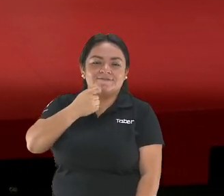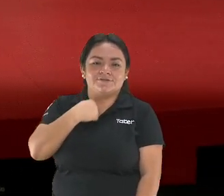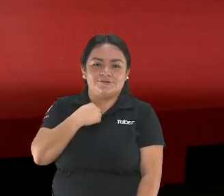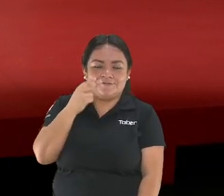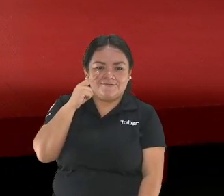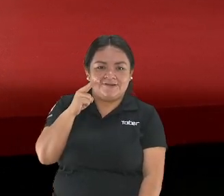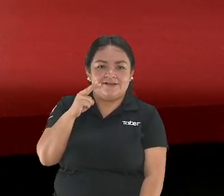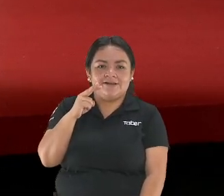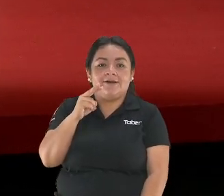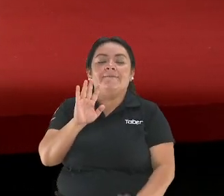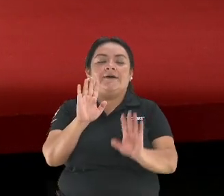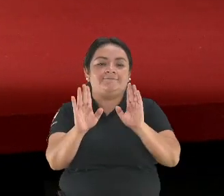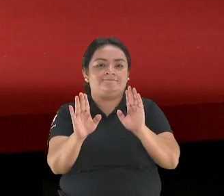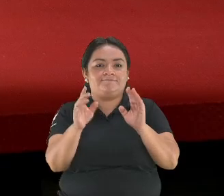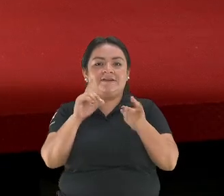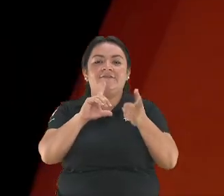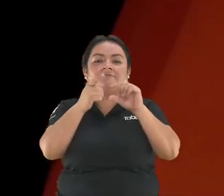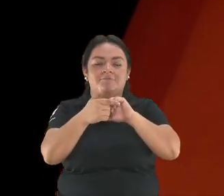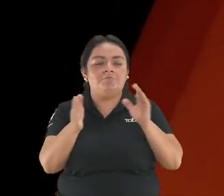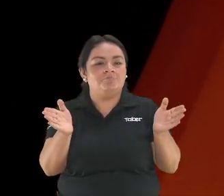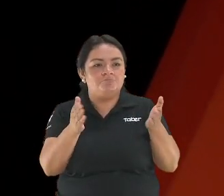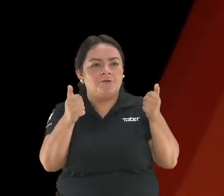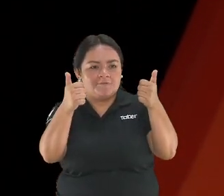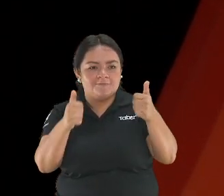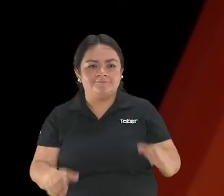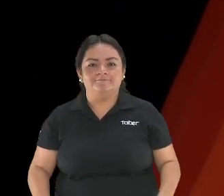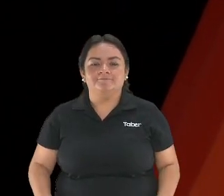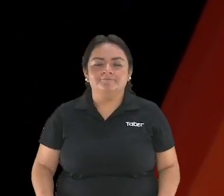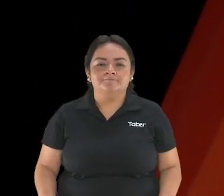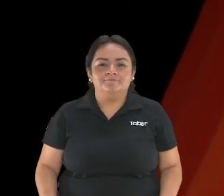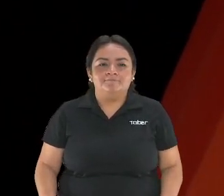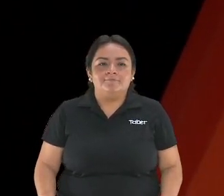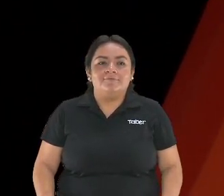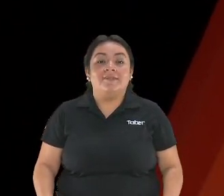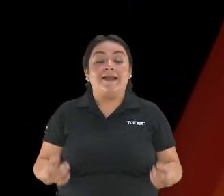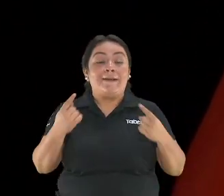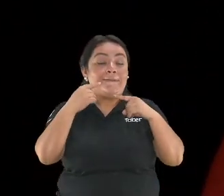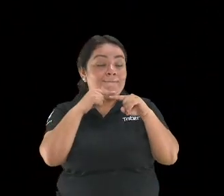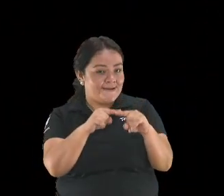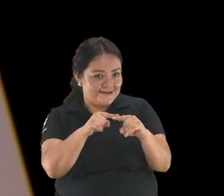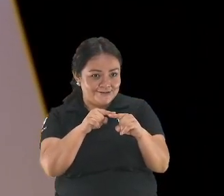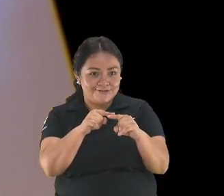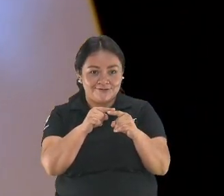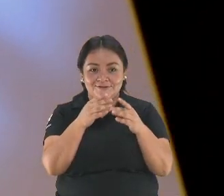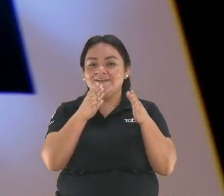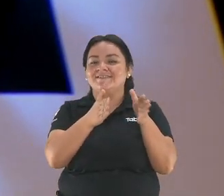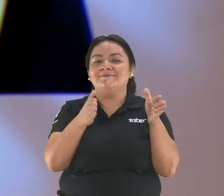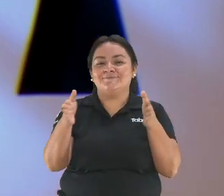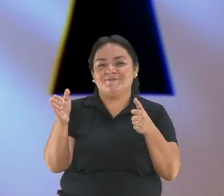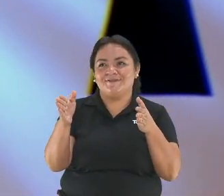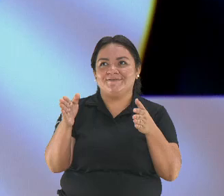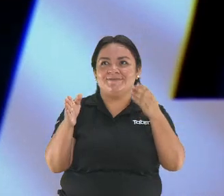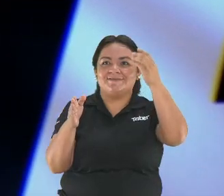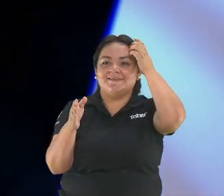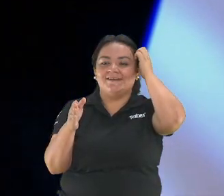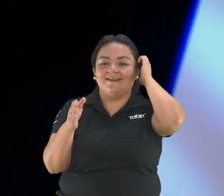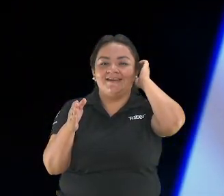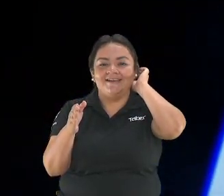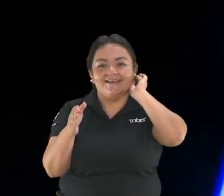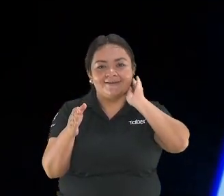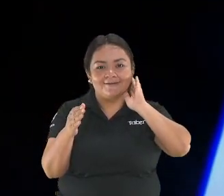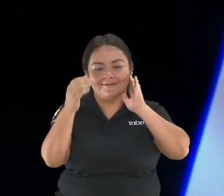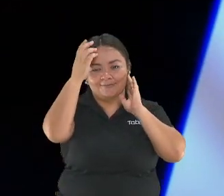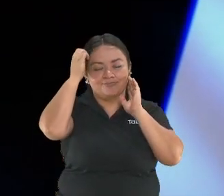tiroides me dijeron vaya aquí ya vas caminando y vamos bien pero en ciertos procesos que aún no lo lleven la salud del señor